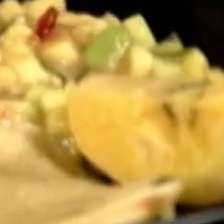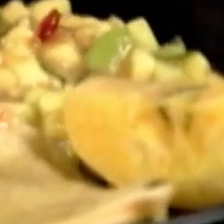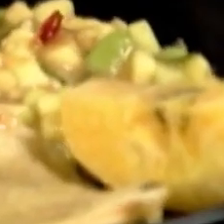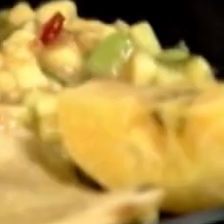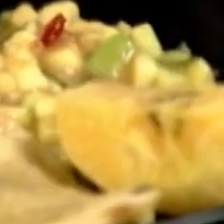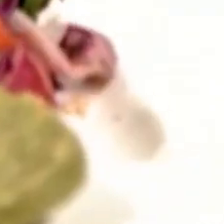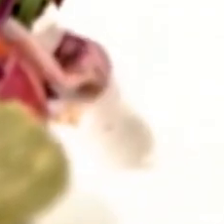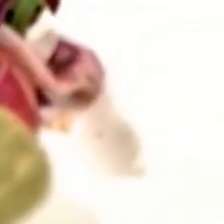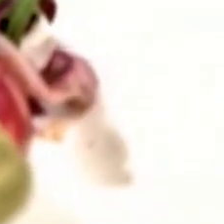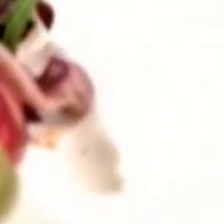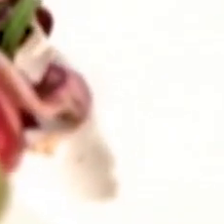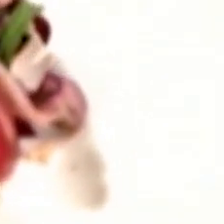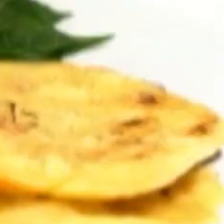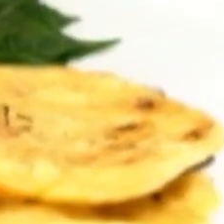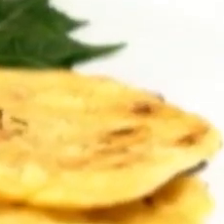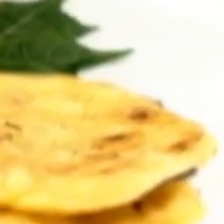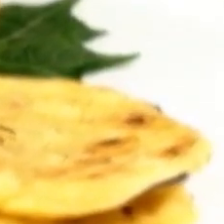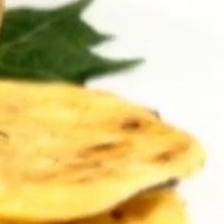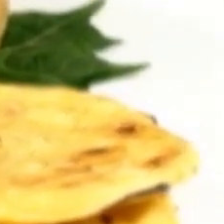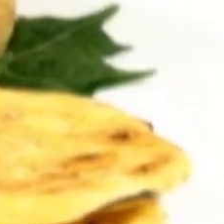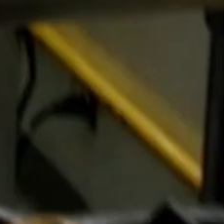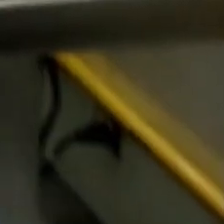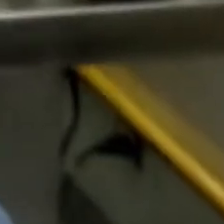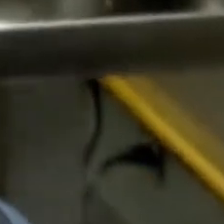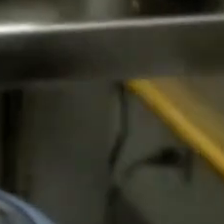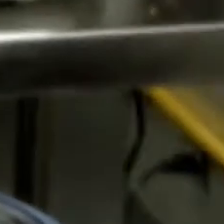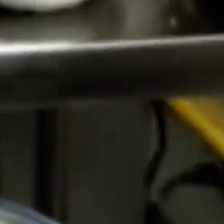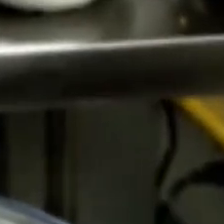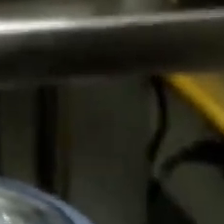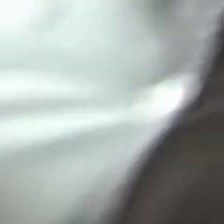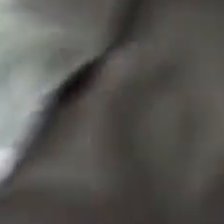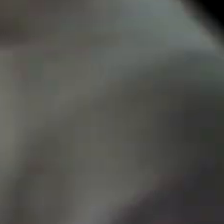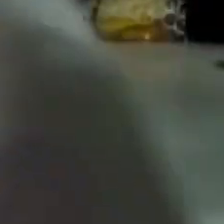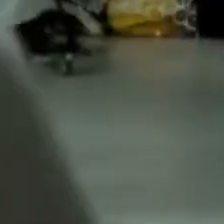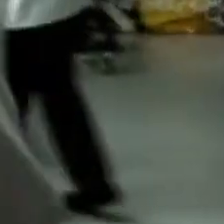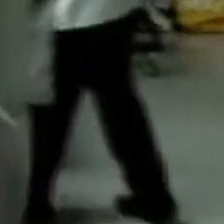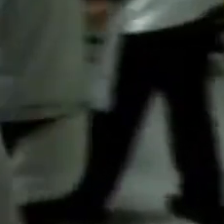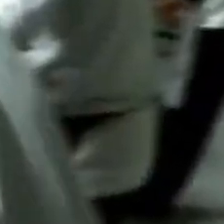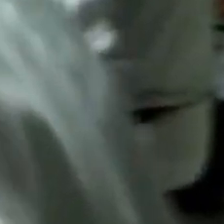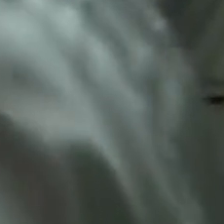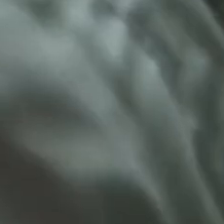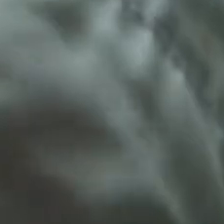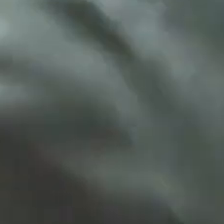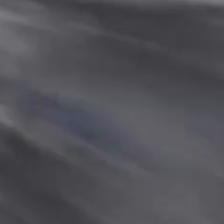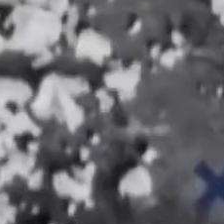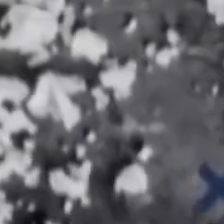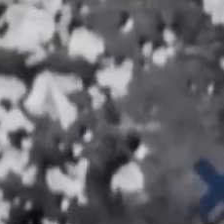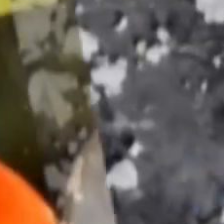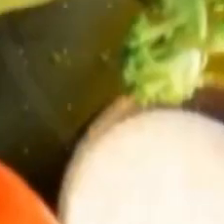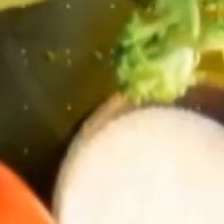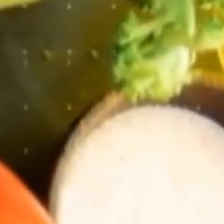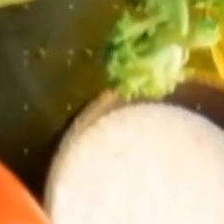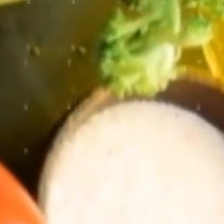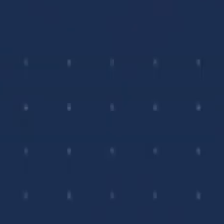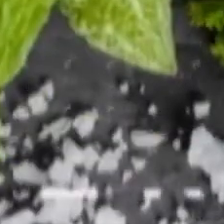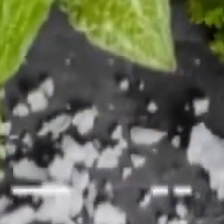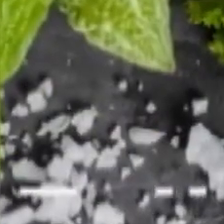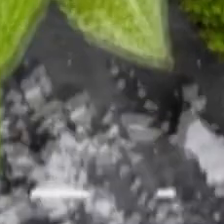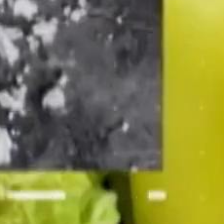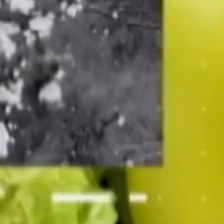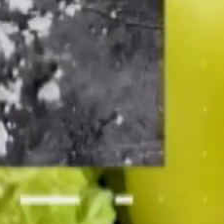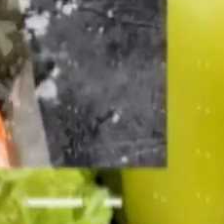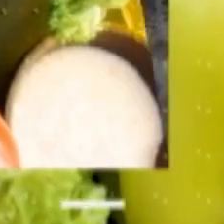tenemos chanfaina. La chanfaina es un plato pues no de festividad, pero sí es un plato de compartir. Se acostumbra a hacer la chanfaina con las